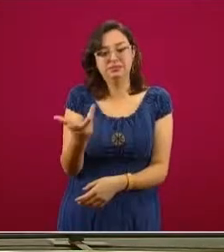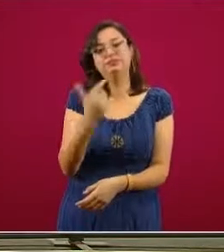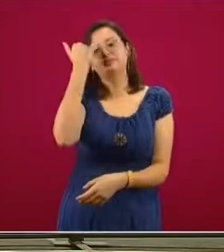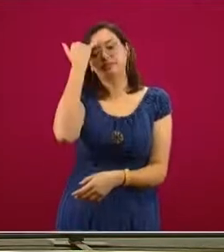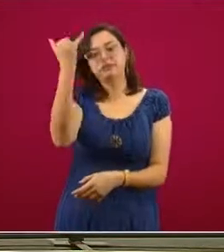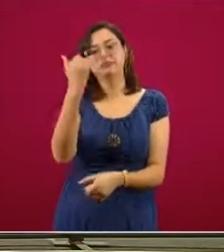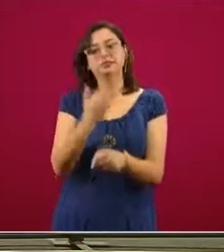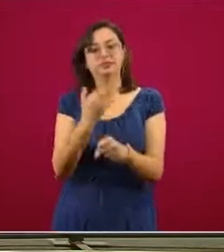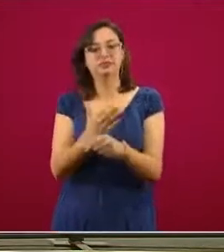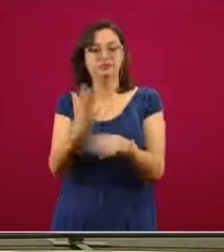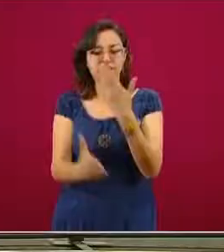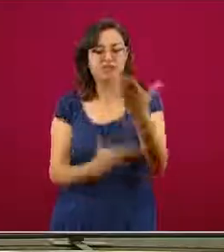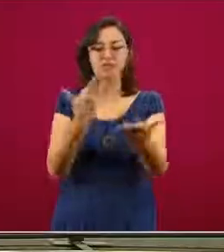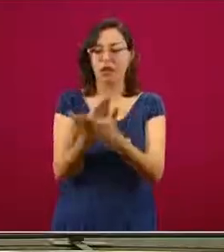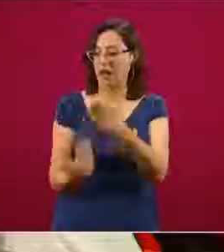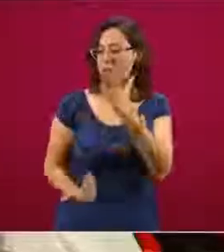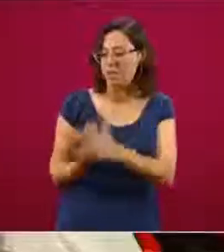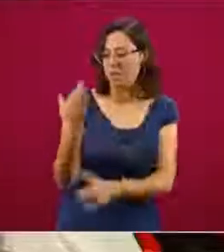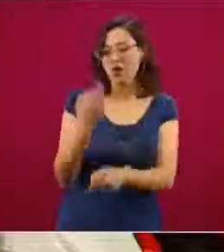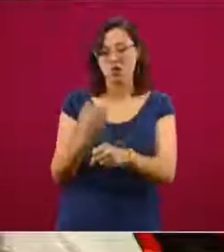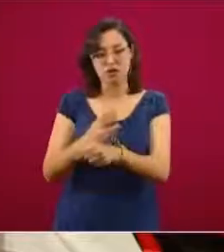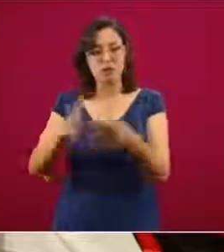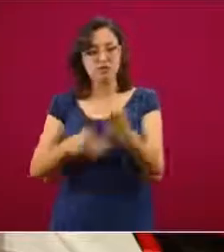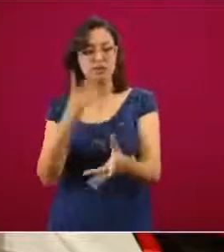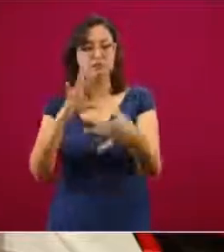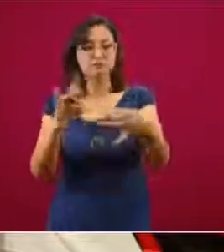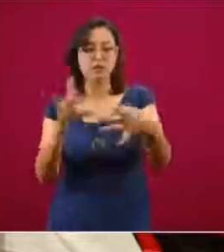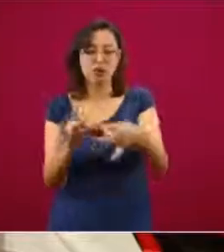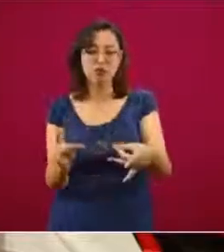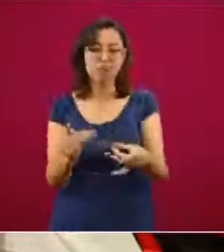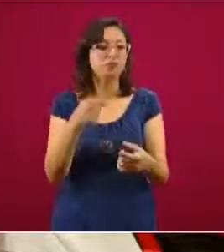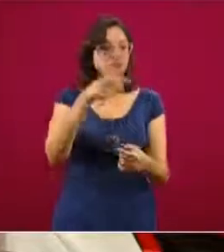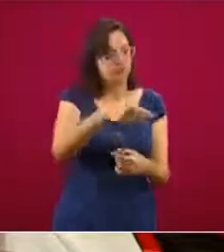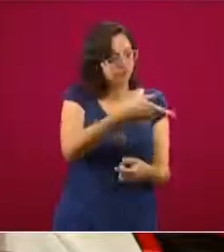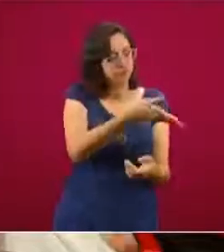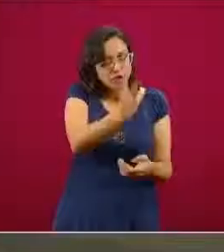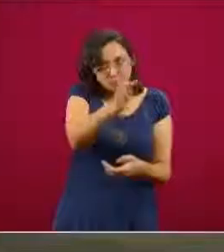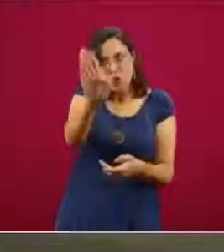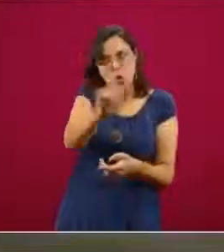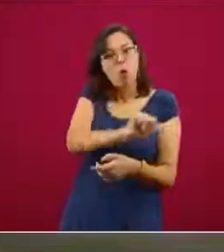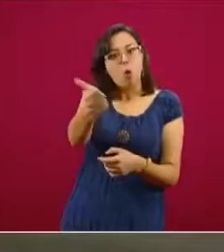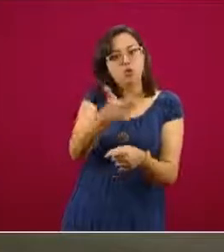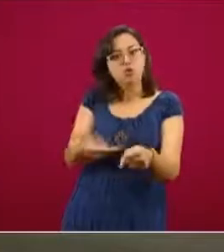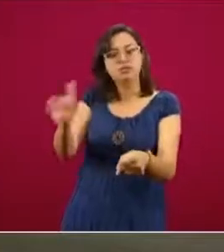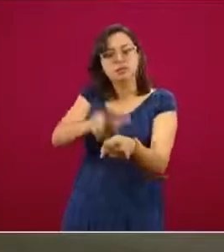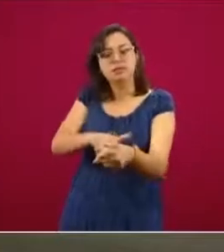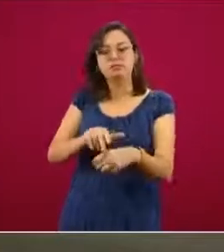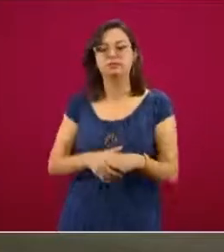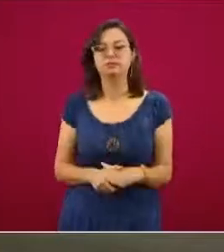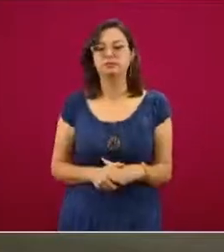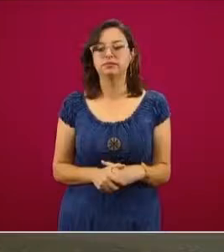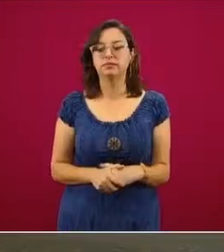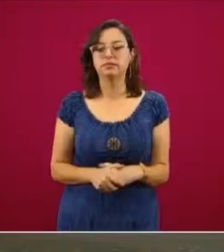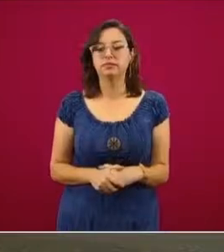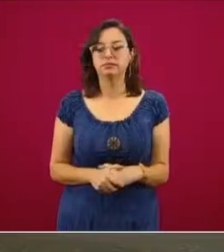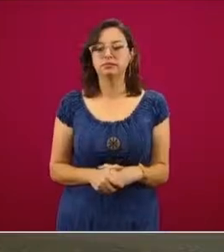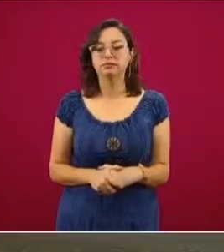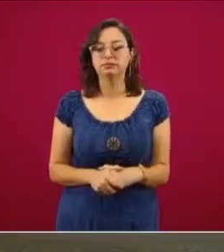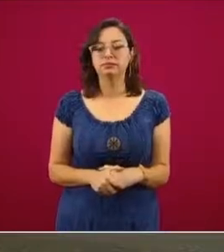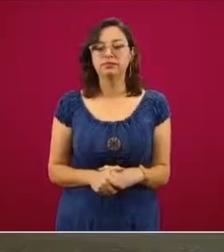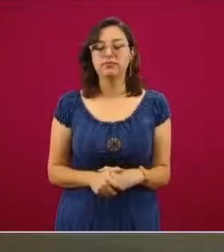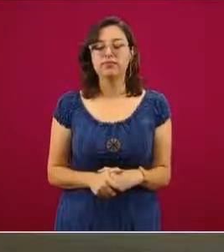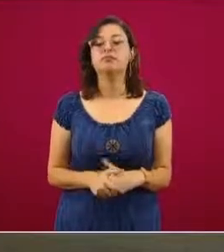iniciativa que relatamos en la mañana y ahorita es lograr esta redistribución. Intento contestar así